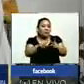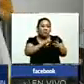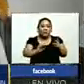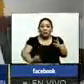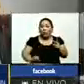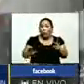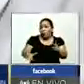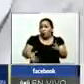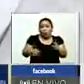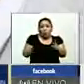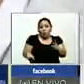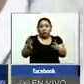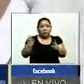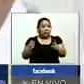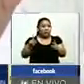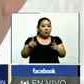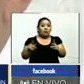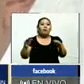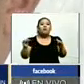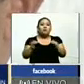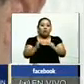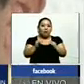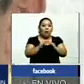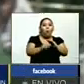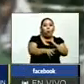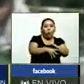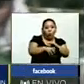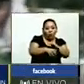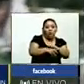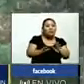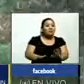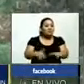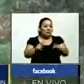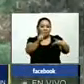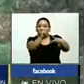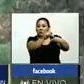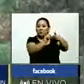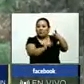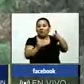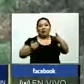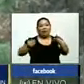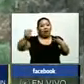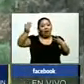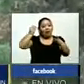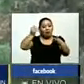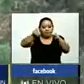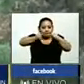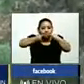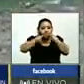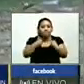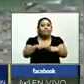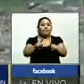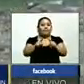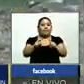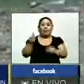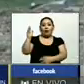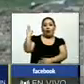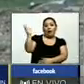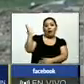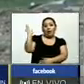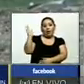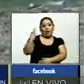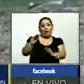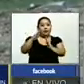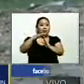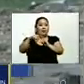falta de oportunidades, así como la corrupción, aspectos que abordaron recientemente en un pronunciamiento de la Conferencia Episcopal